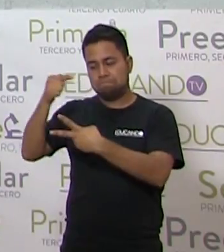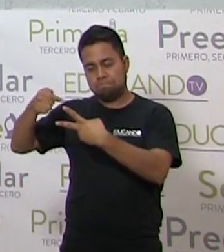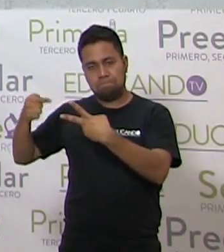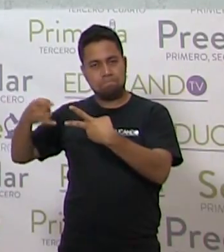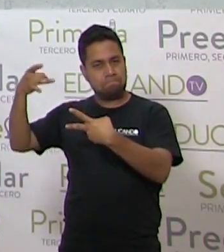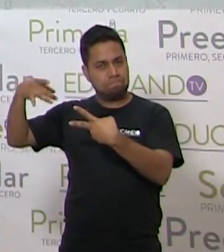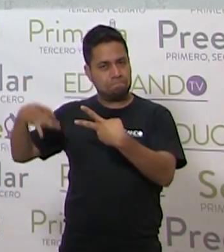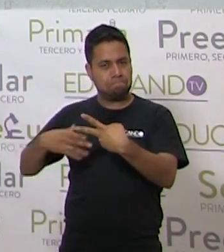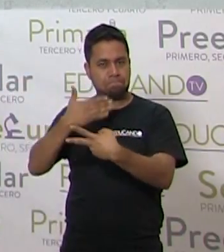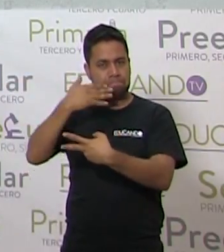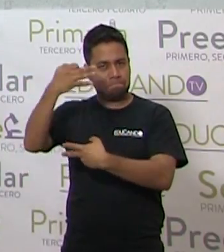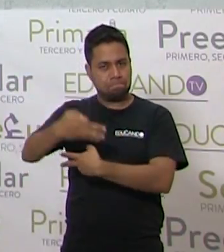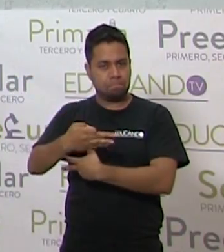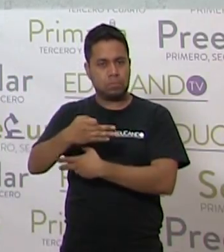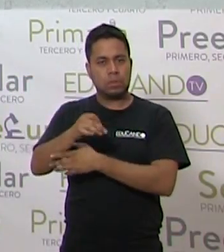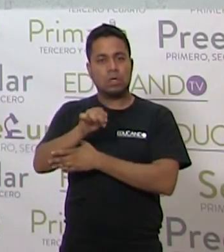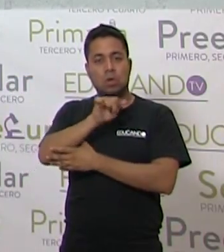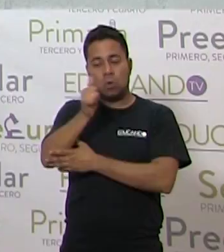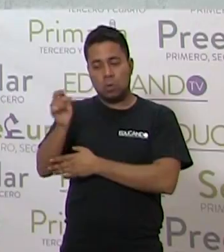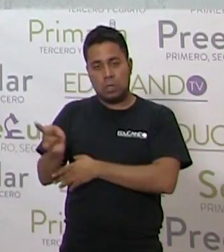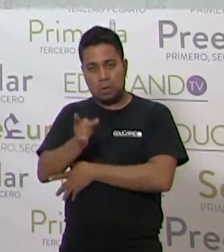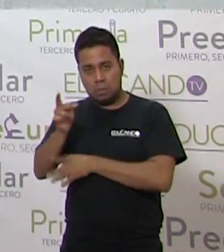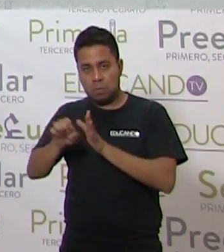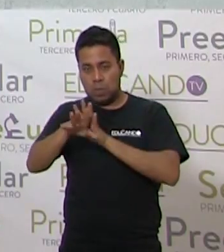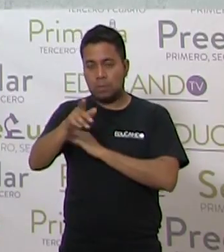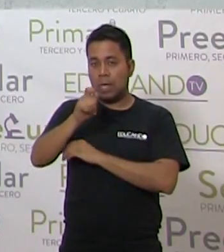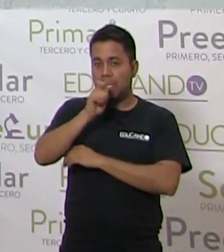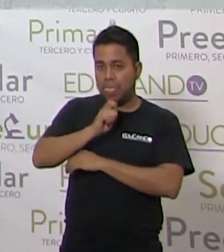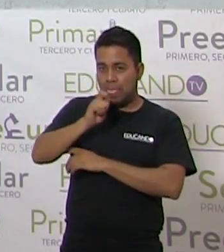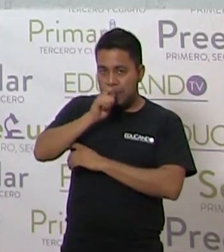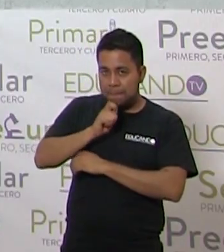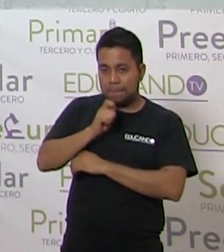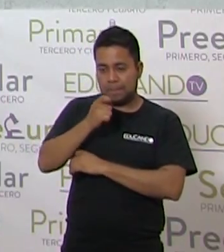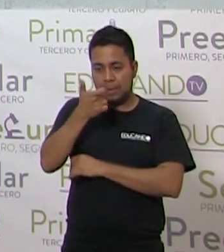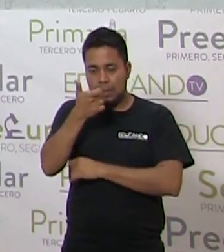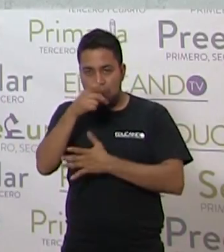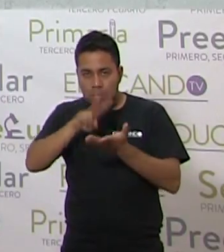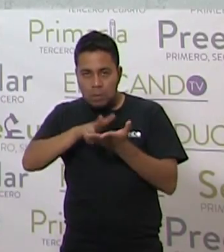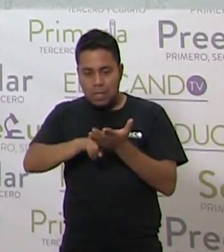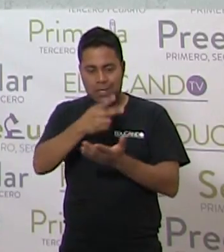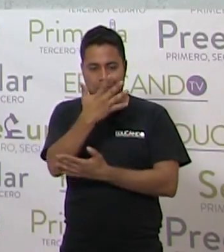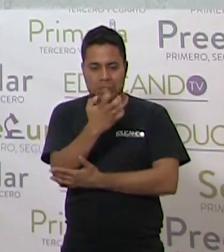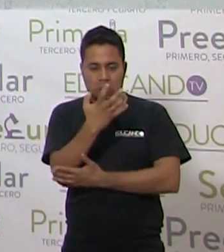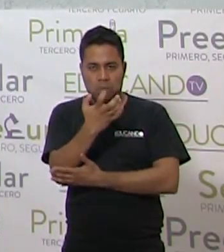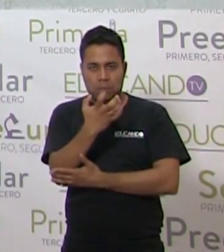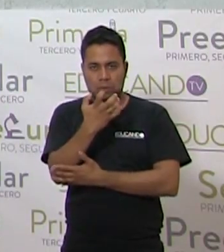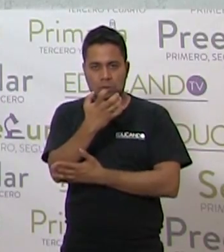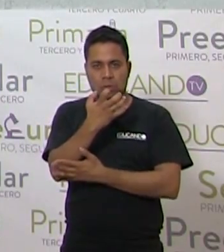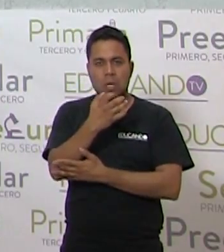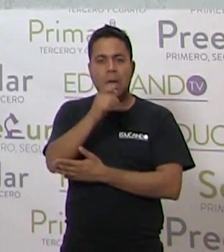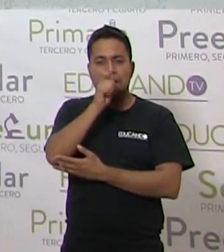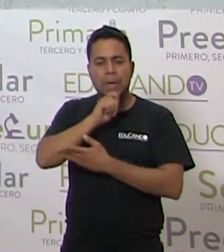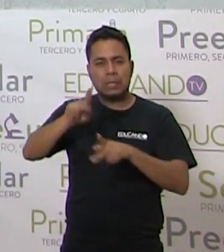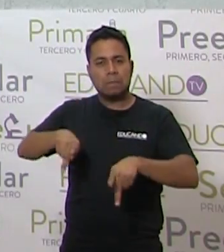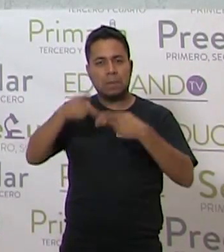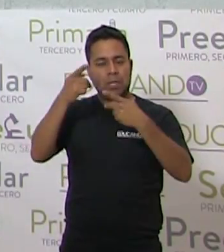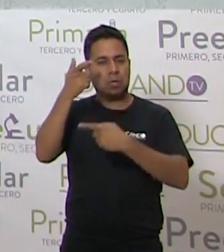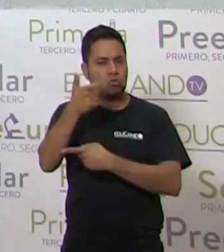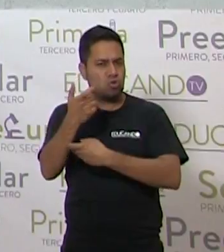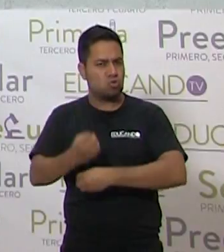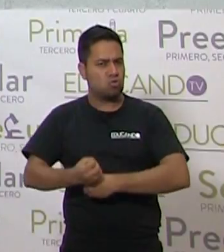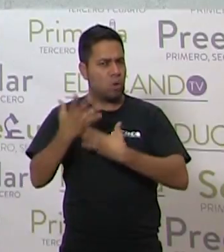adecuadamente la siguiente pregunta si las paletas cuestan 5 pesos Cuántas paletas se vendieron esa pregunta es un